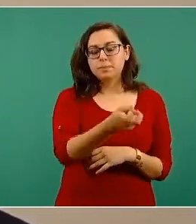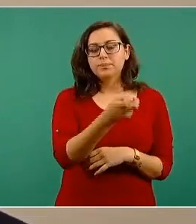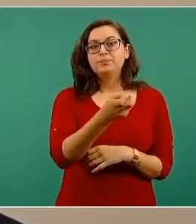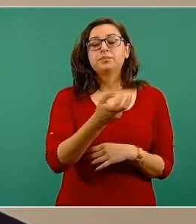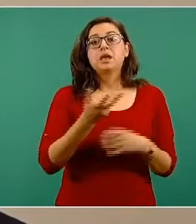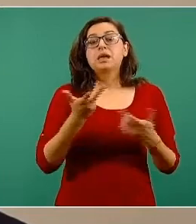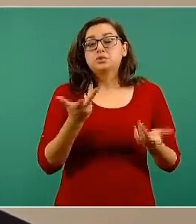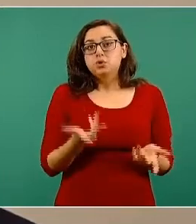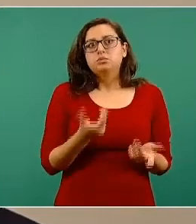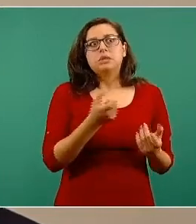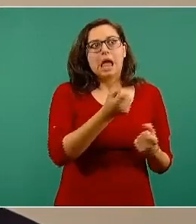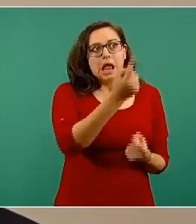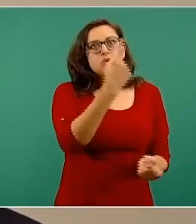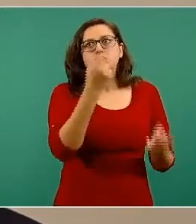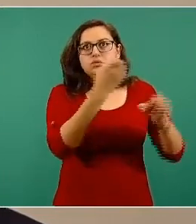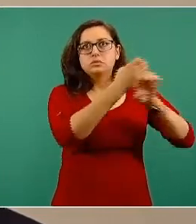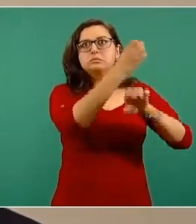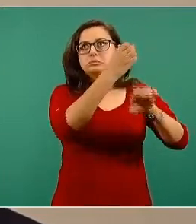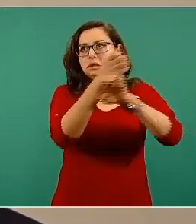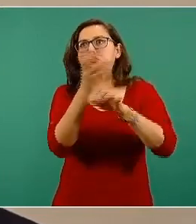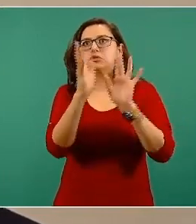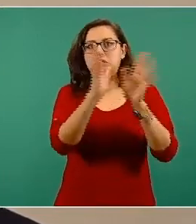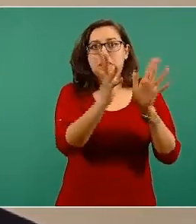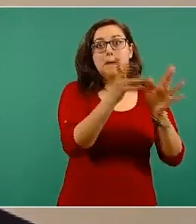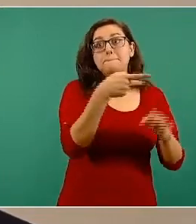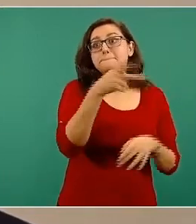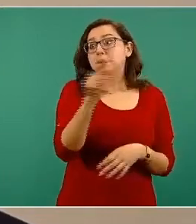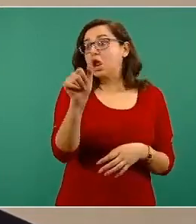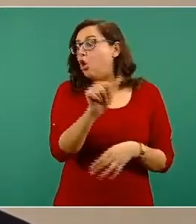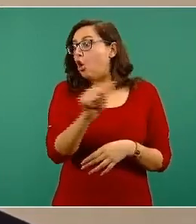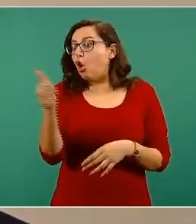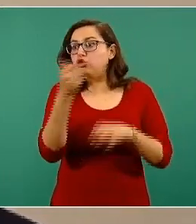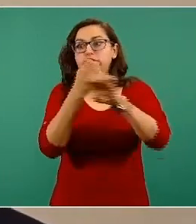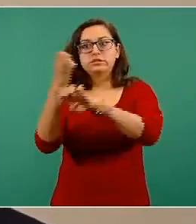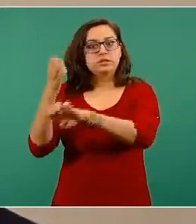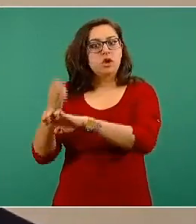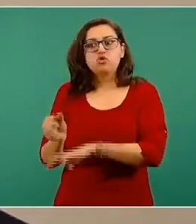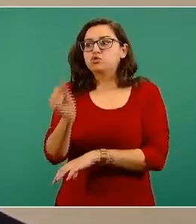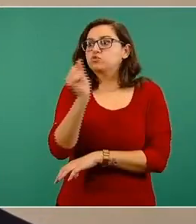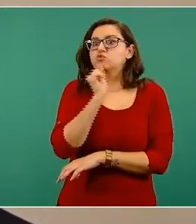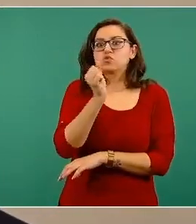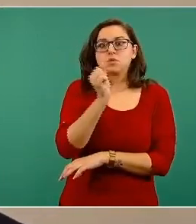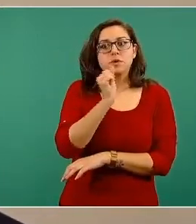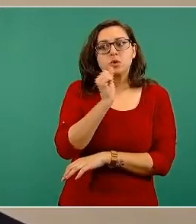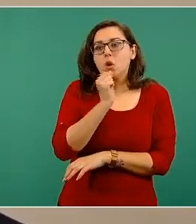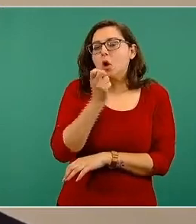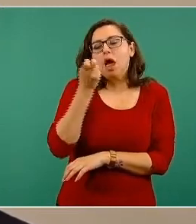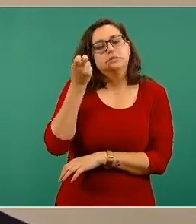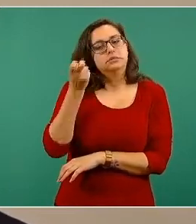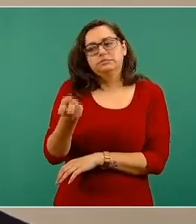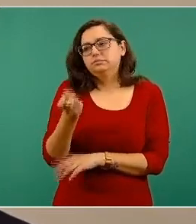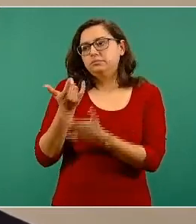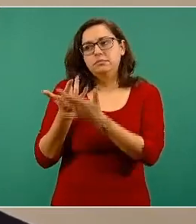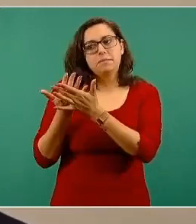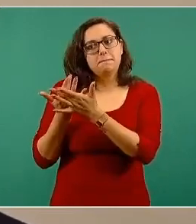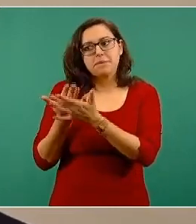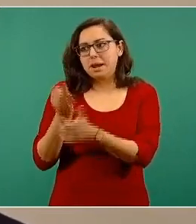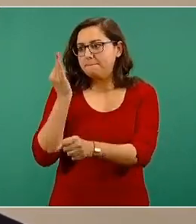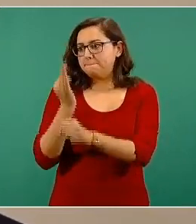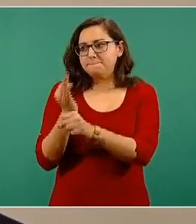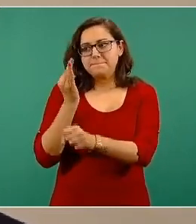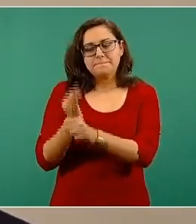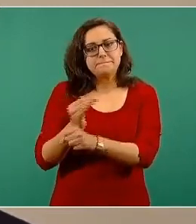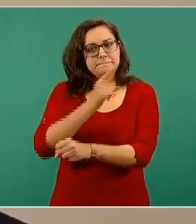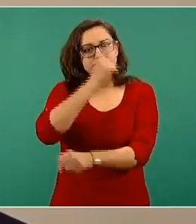vacunado al 100% del personal de primera línea, estas dosis se están precisamente dirigiendo